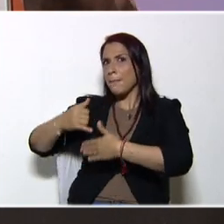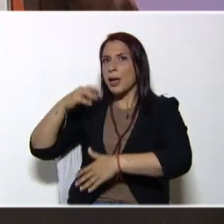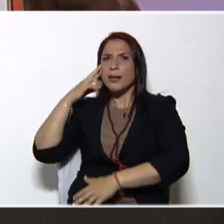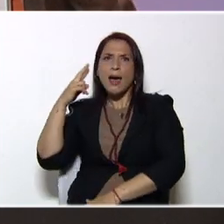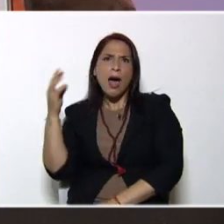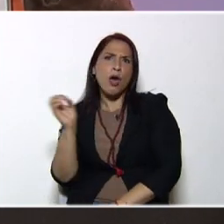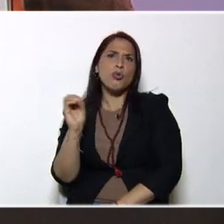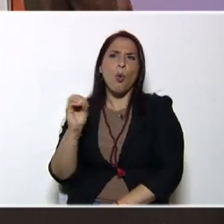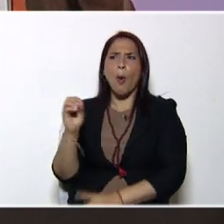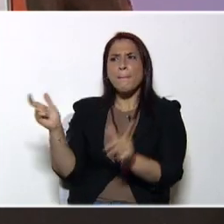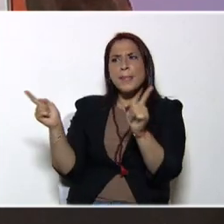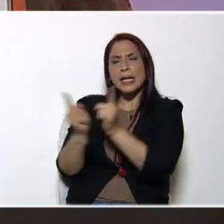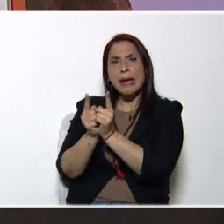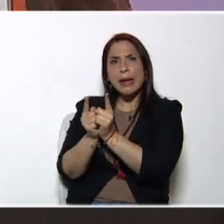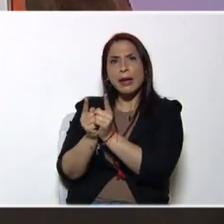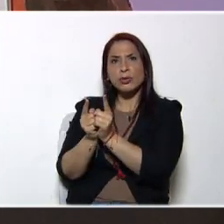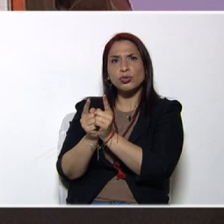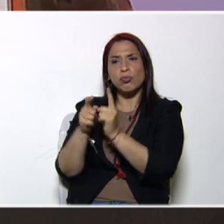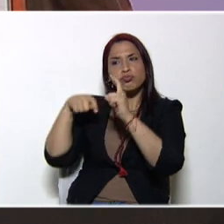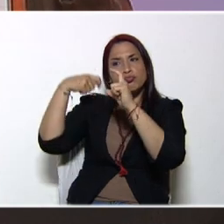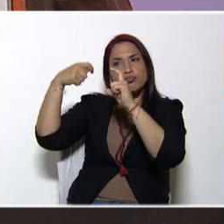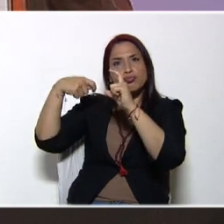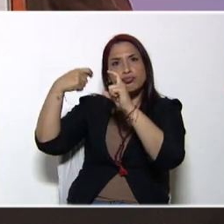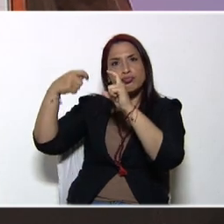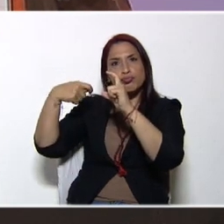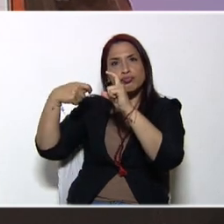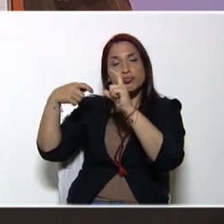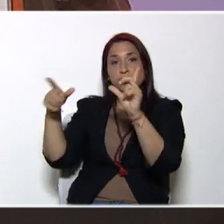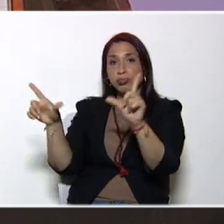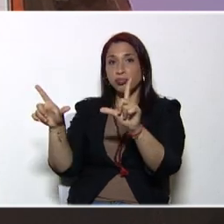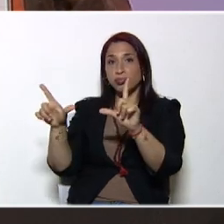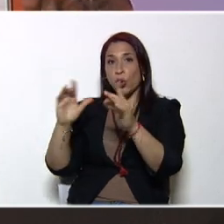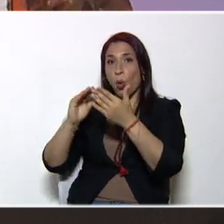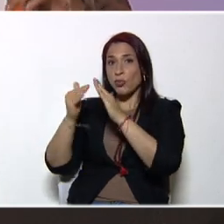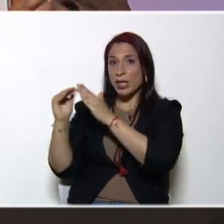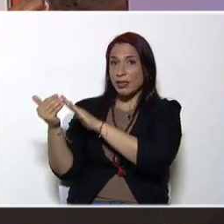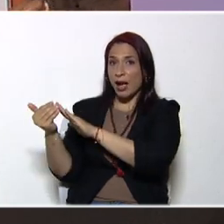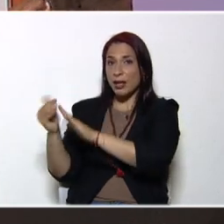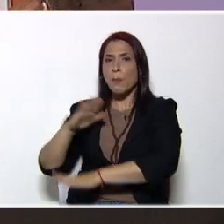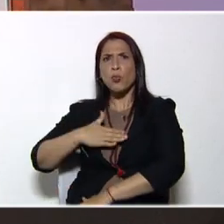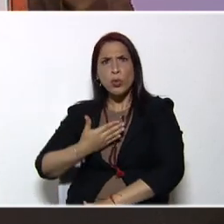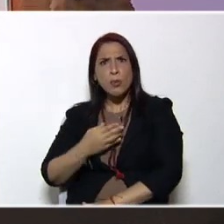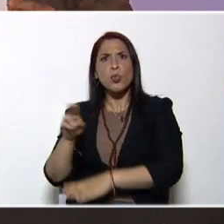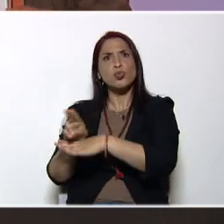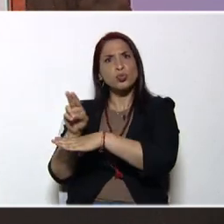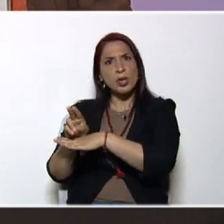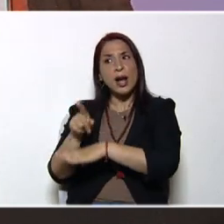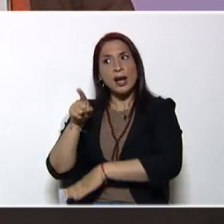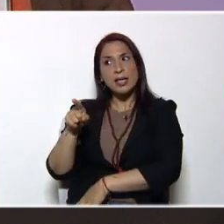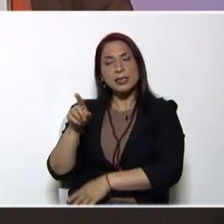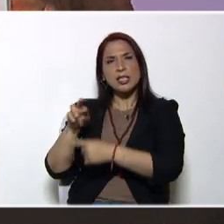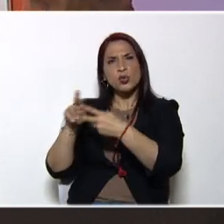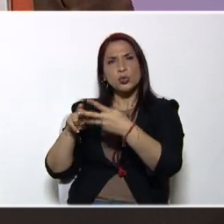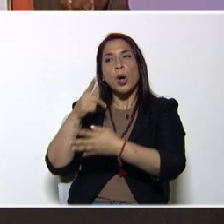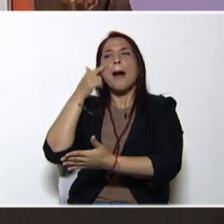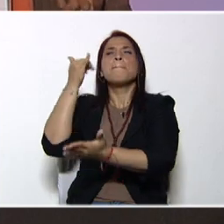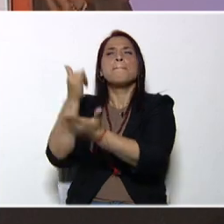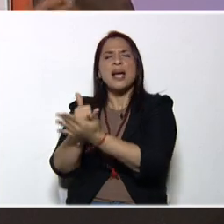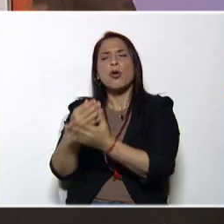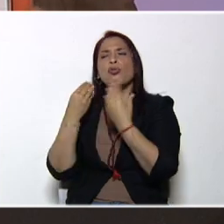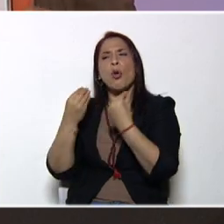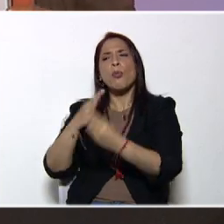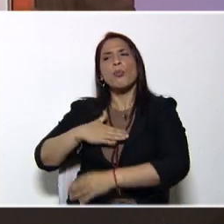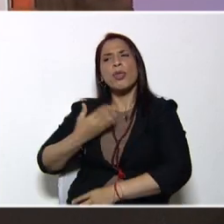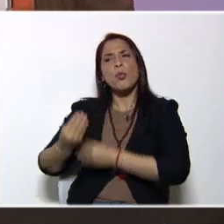o esa pequeña cápsula para nuestra televisora alternativa, podemos utilizar este recurso. A ver, Andrés, ¿cómo lo